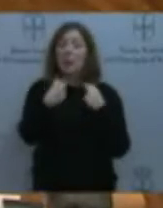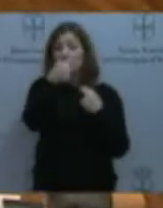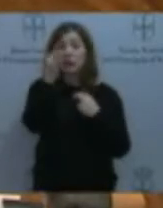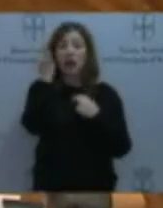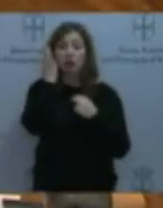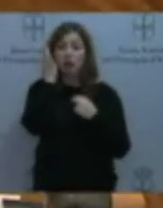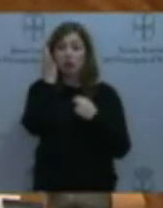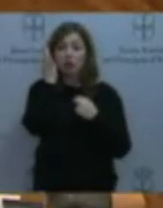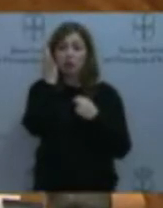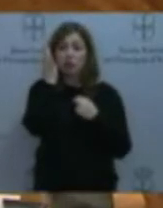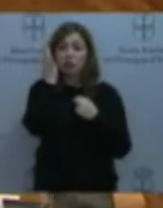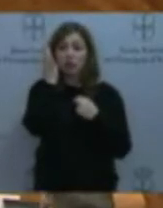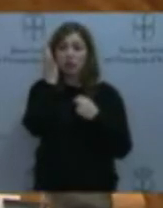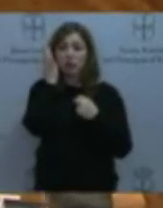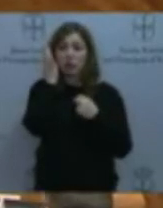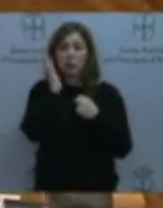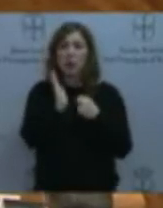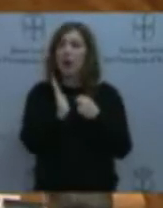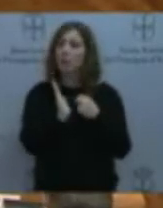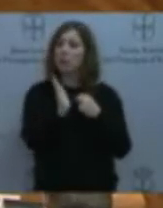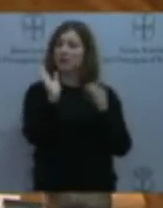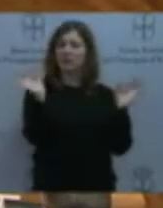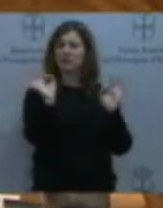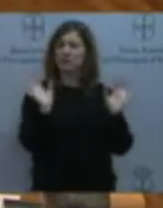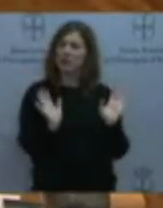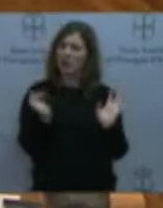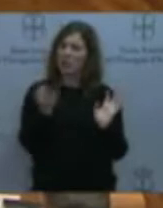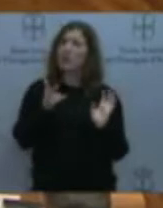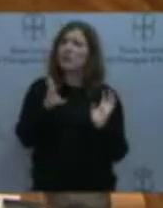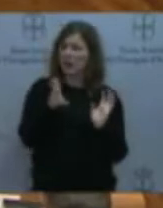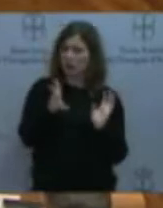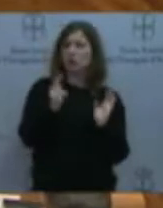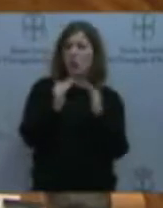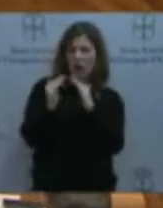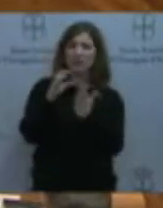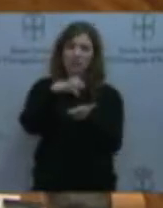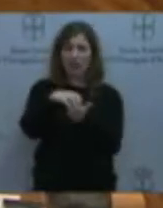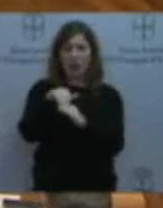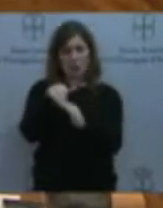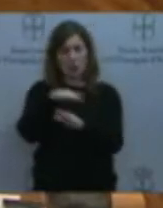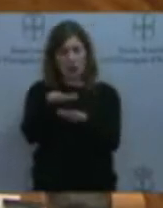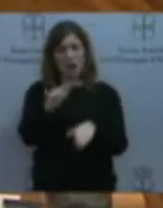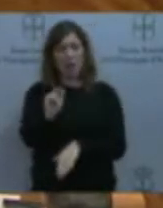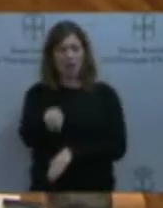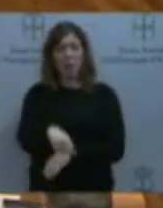no tenían por qué sufrir ninguna quiebra de expectativas, que tenían derecho a tener una casita en la playa.